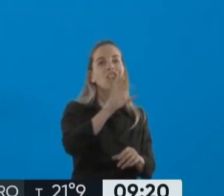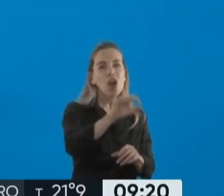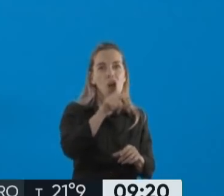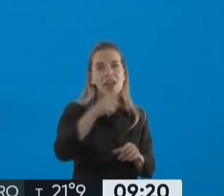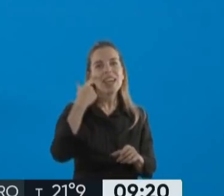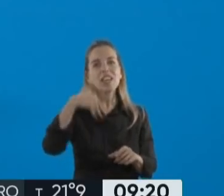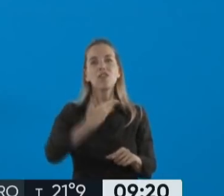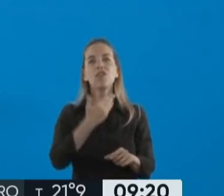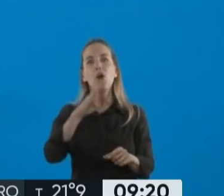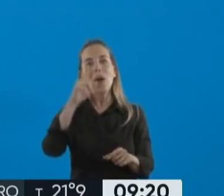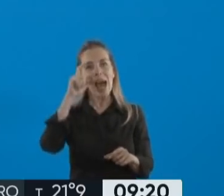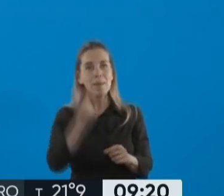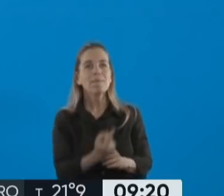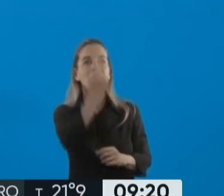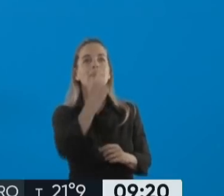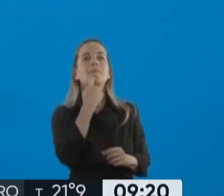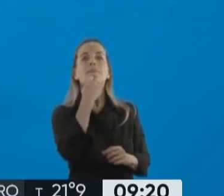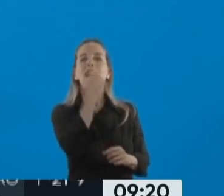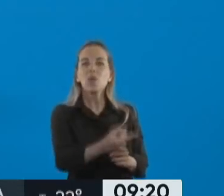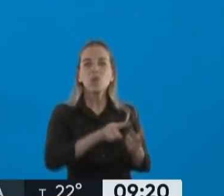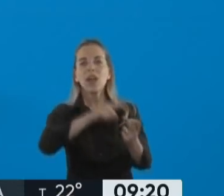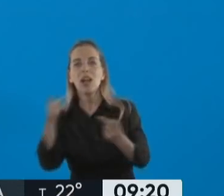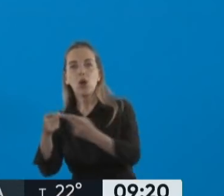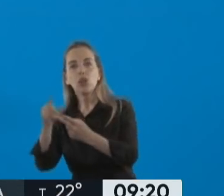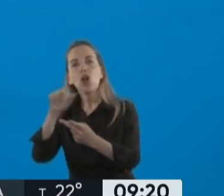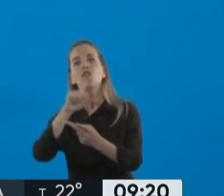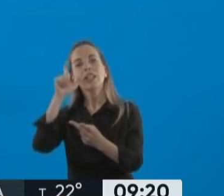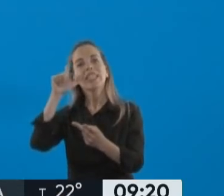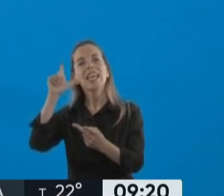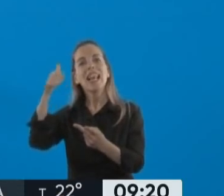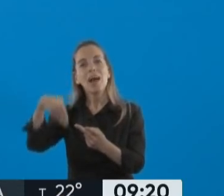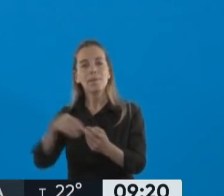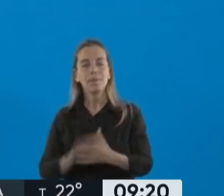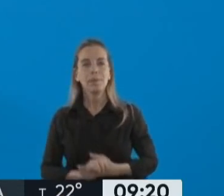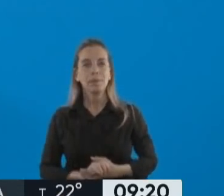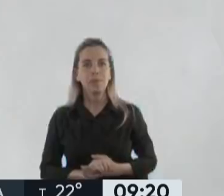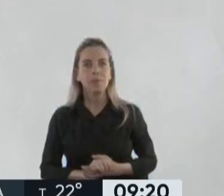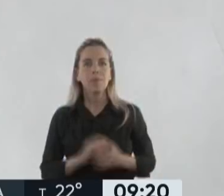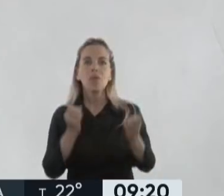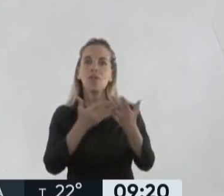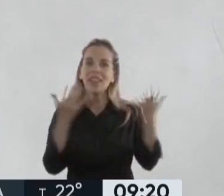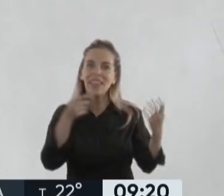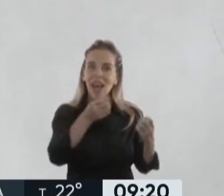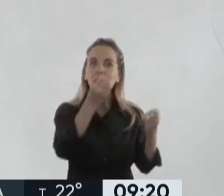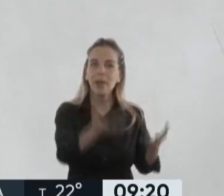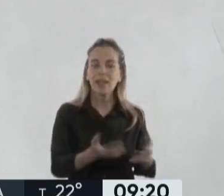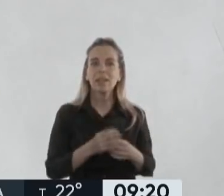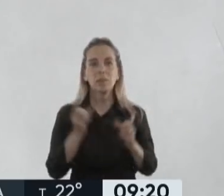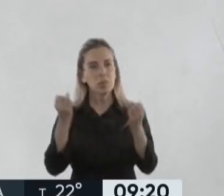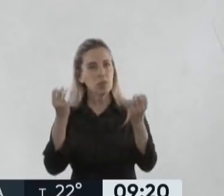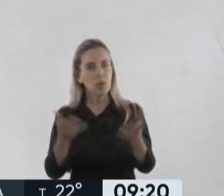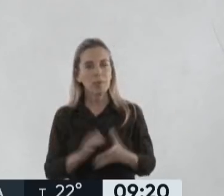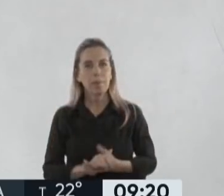de Infobae es la primera pregunta y luego Fernando Ramírez de Telama. Eduardo. Buen día, Eduardo. ¿Qué tal? ¿Cómo está,